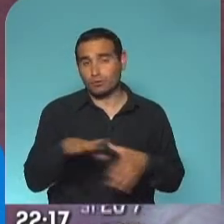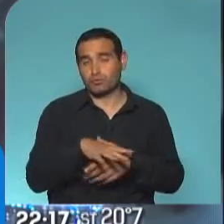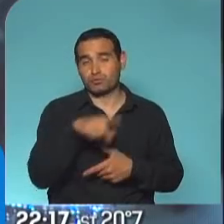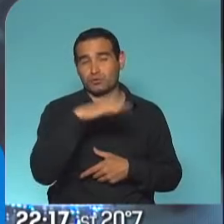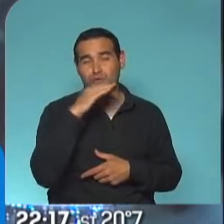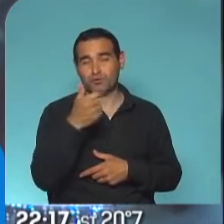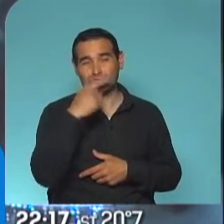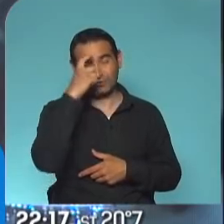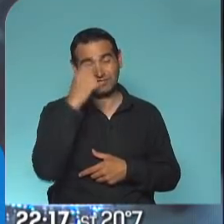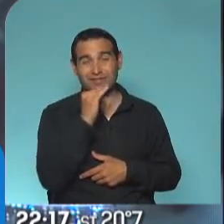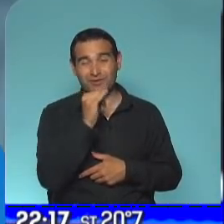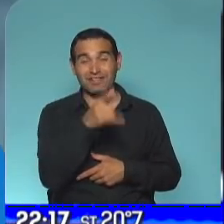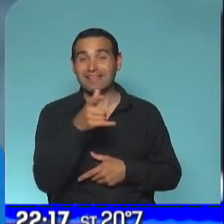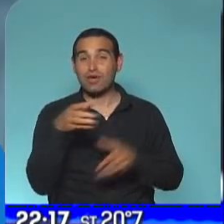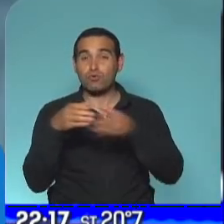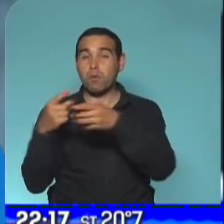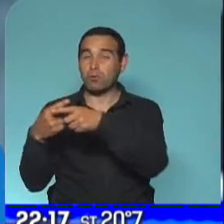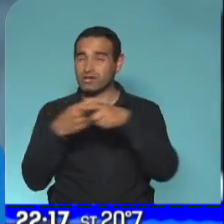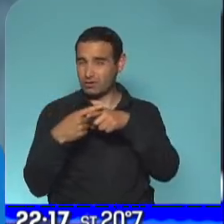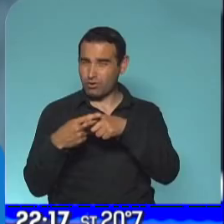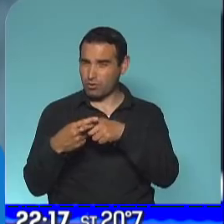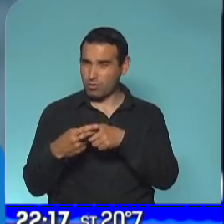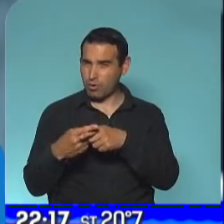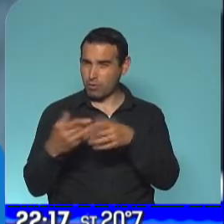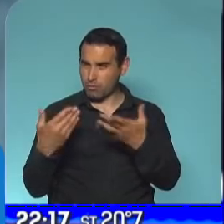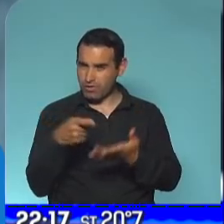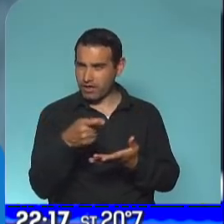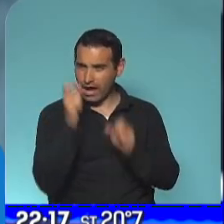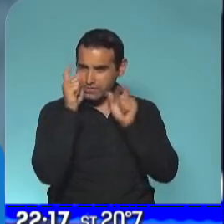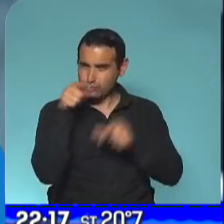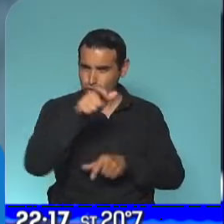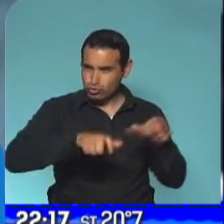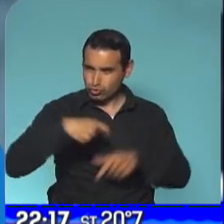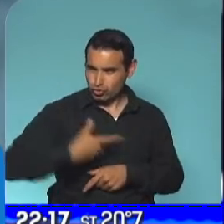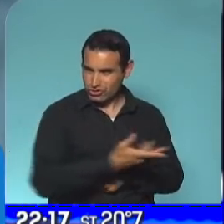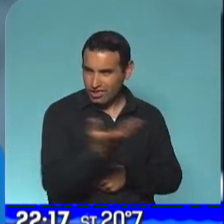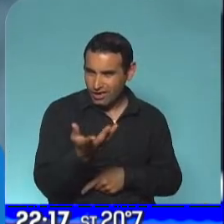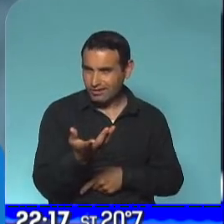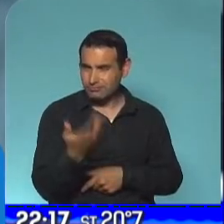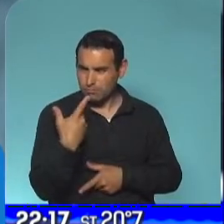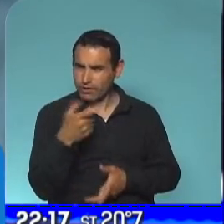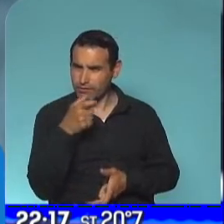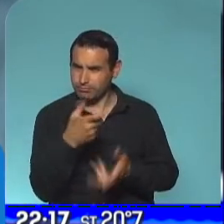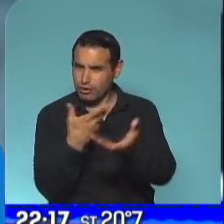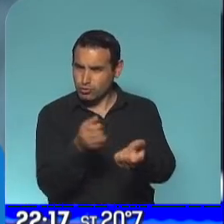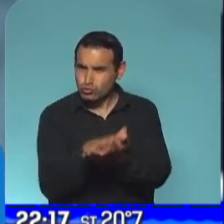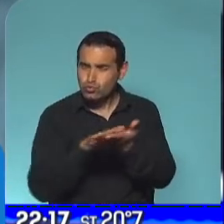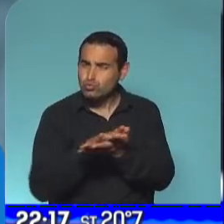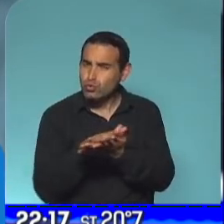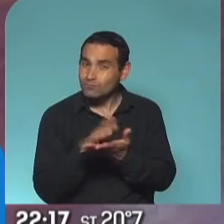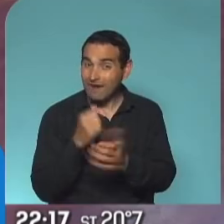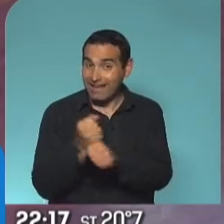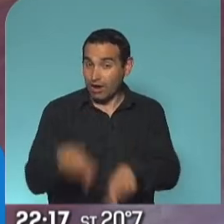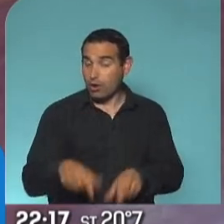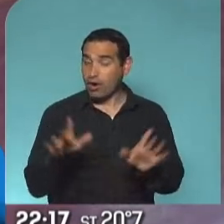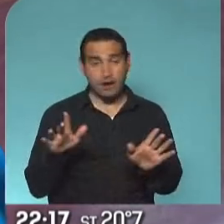justamente José. La clase política está a la altura de la demanda social, le puede dar ese tipo de respuesta. Por ahora lo que estamos viendo